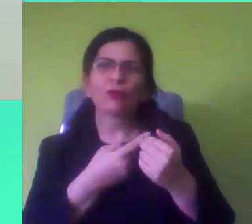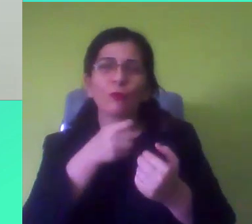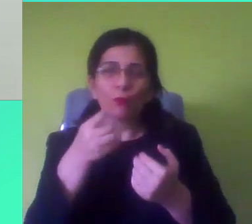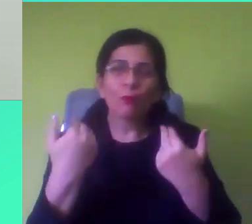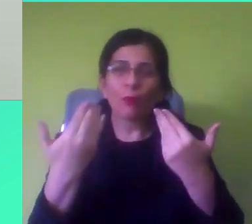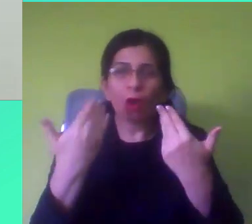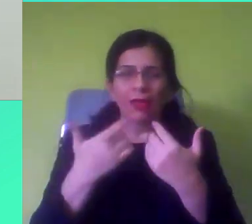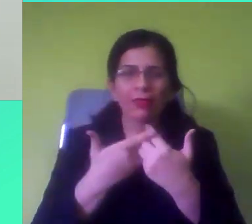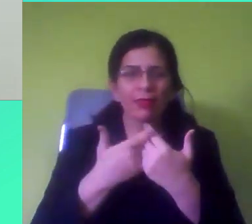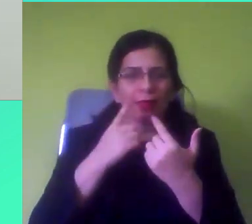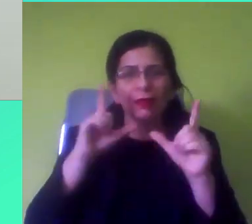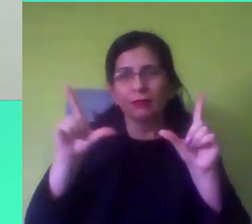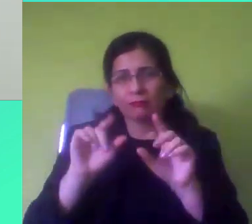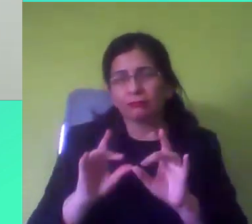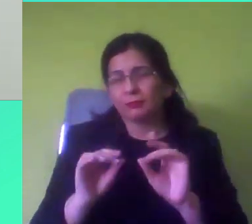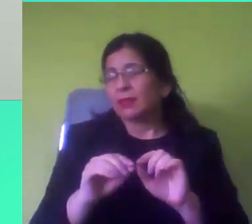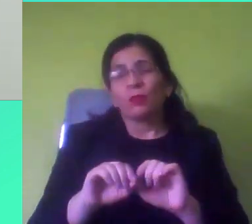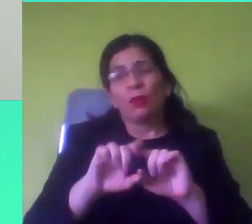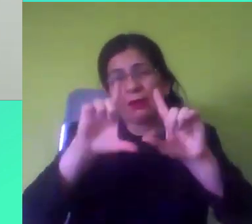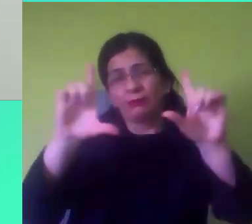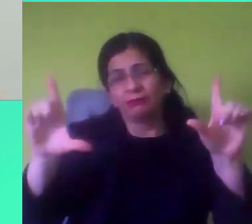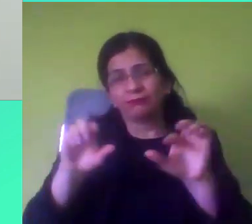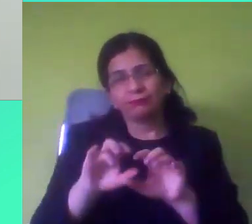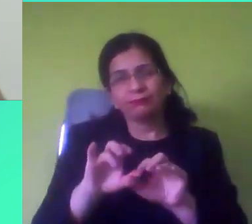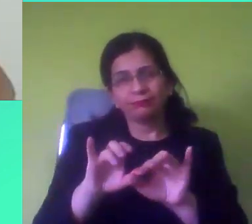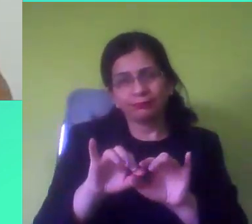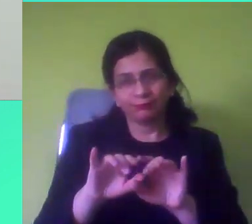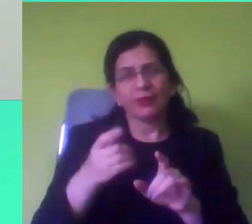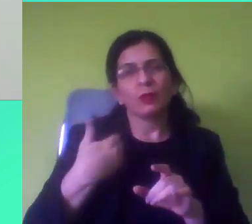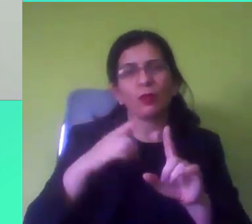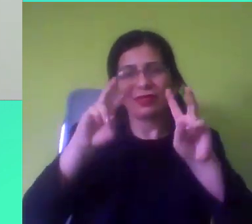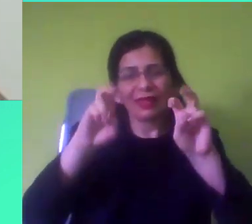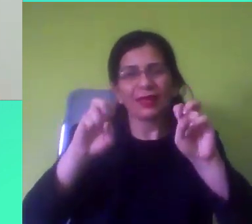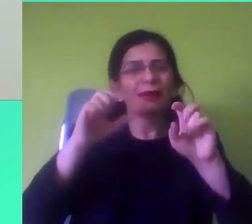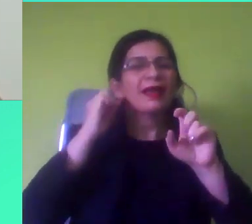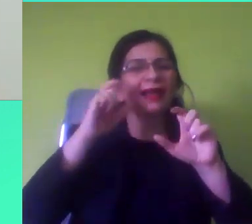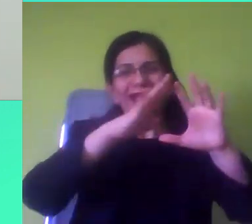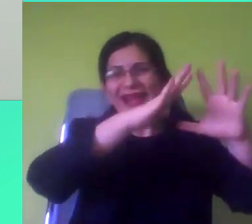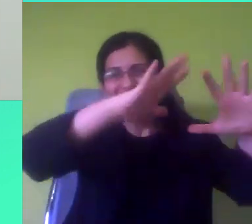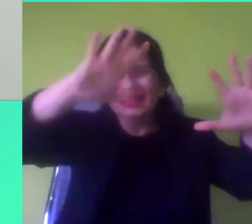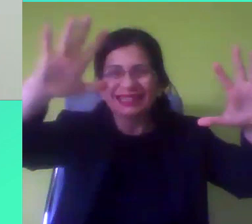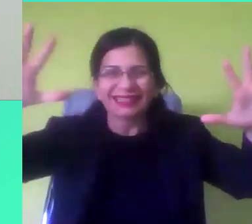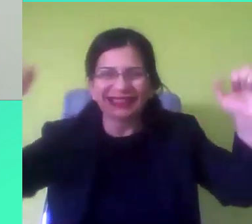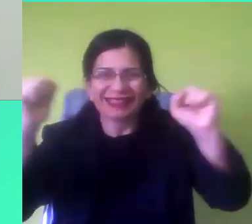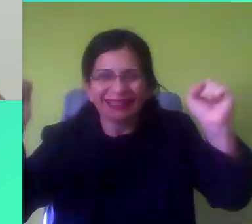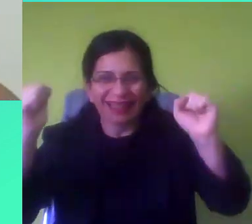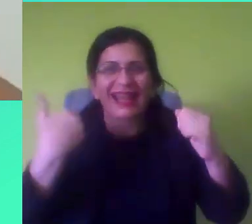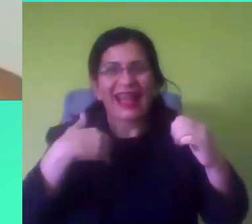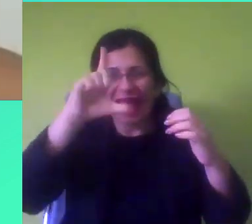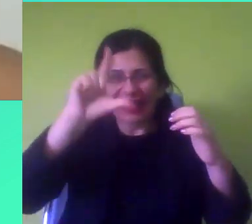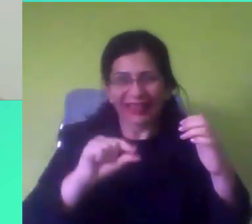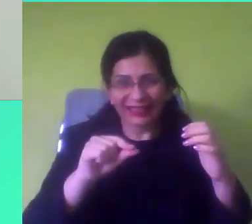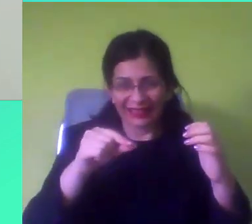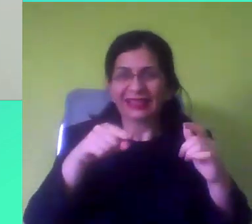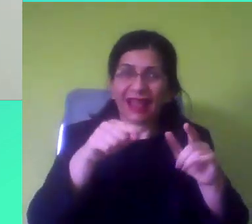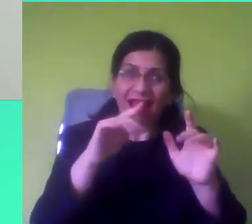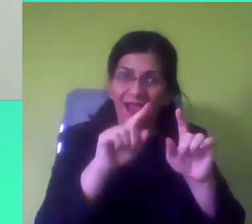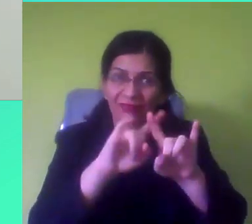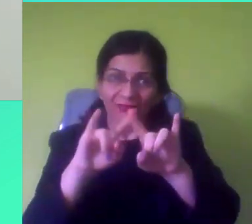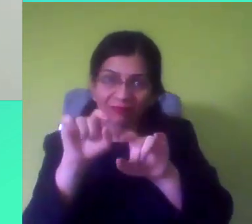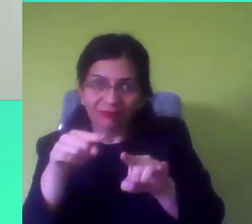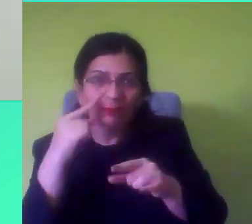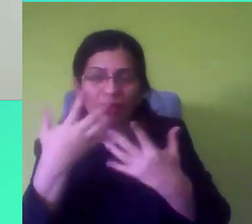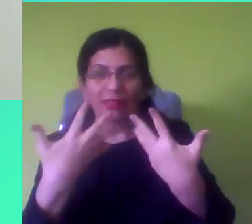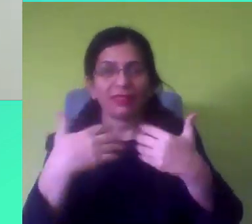pueden encontrar en la página oficial del inventario, glaciaresargentinos.gov.ar, y también en esta página está